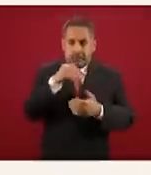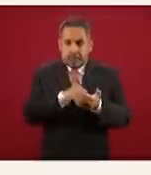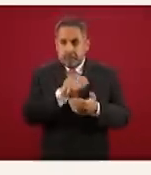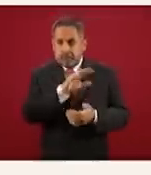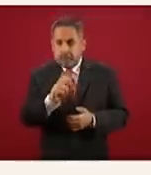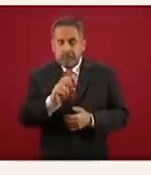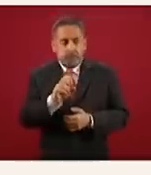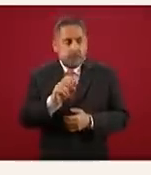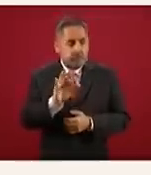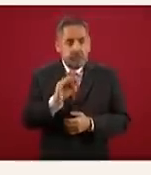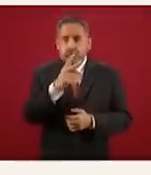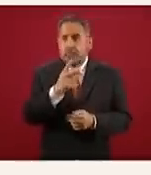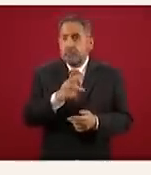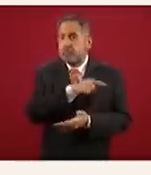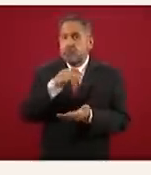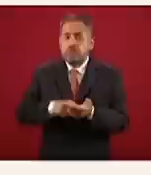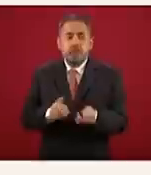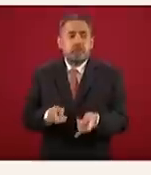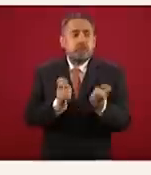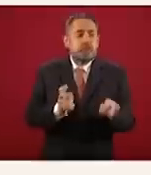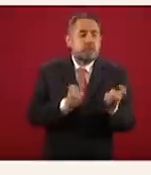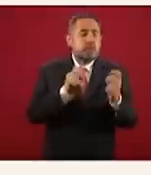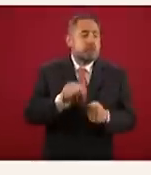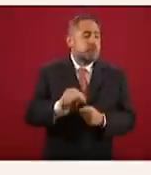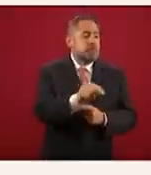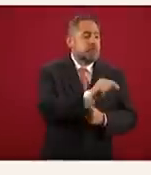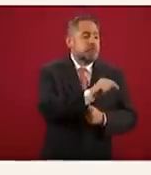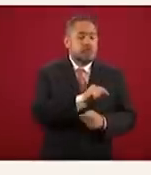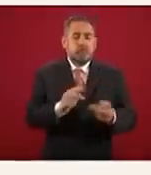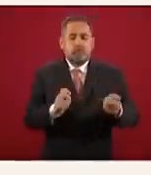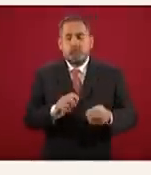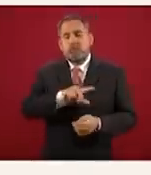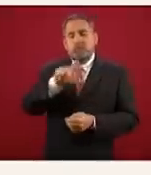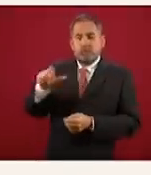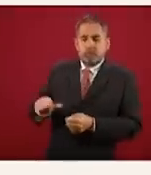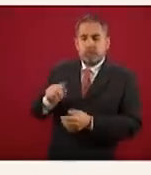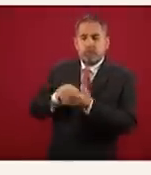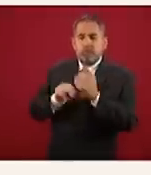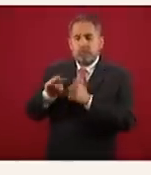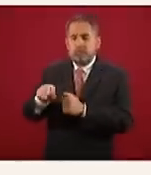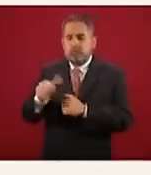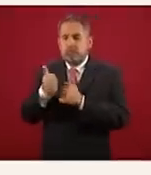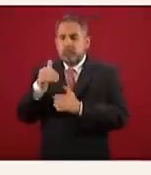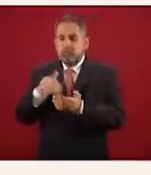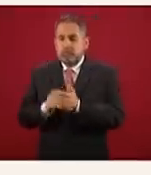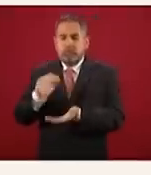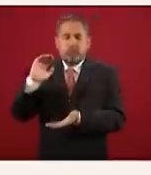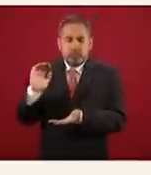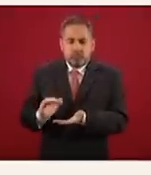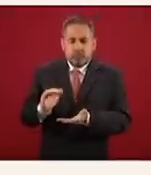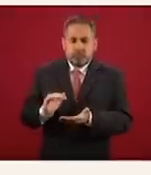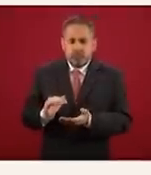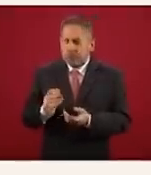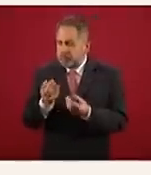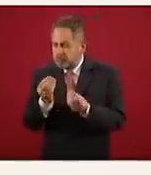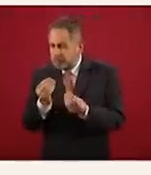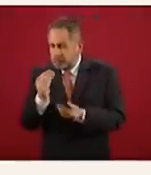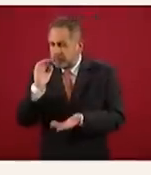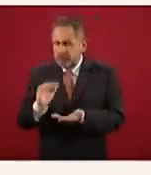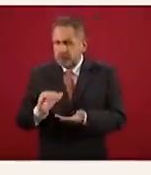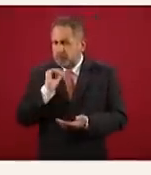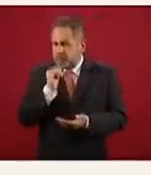14.542 tomas clandestinas. En el 2019, 11.318. Pareciera no ser mucha la